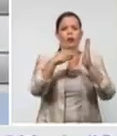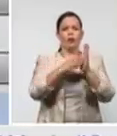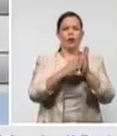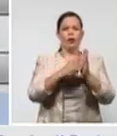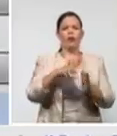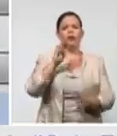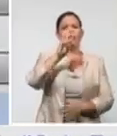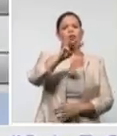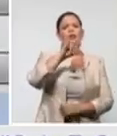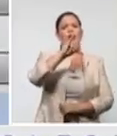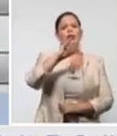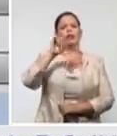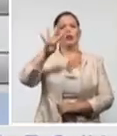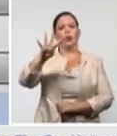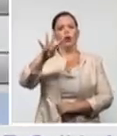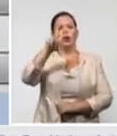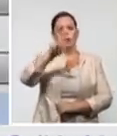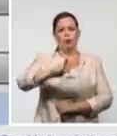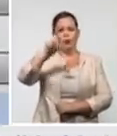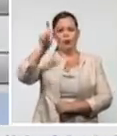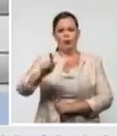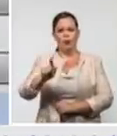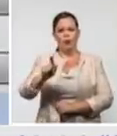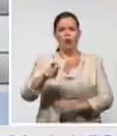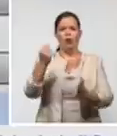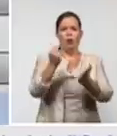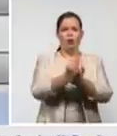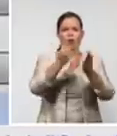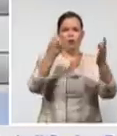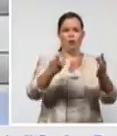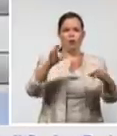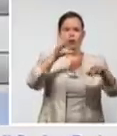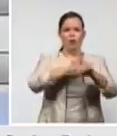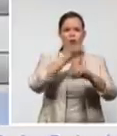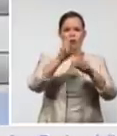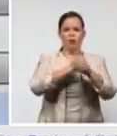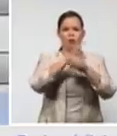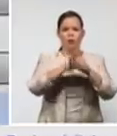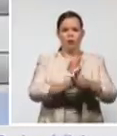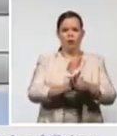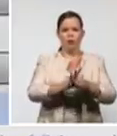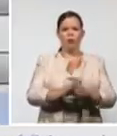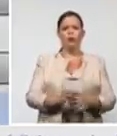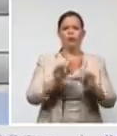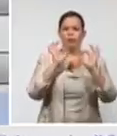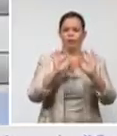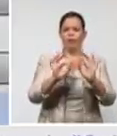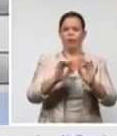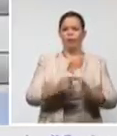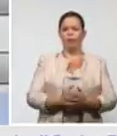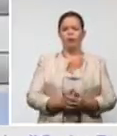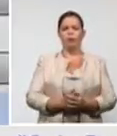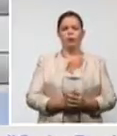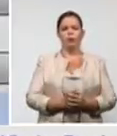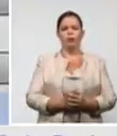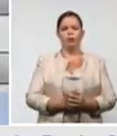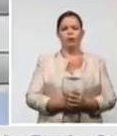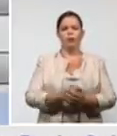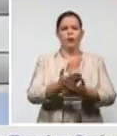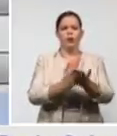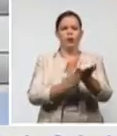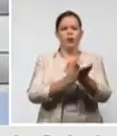3.364 personas confirmadas en nuestro país con la COVID-19, que sigue siendo el